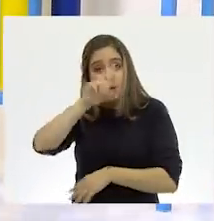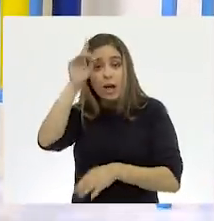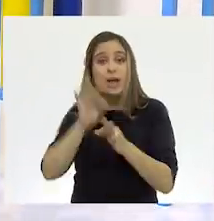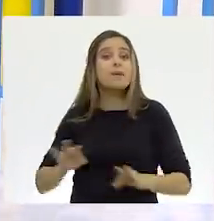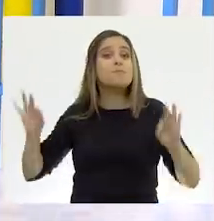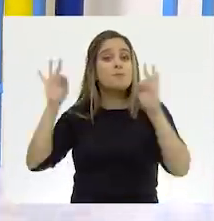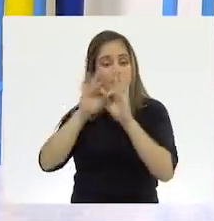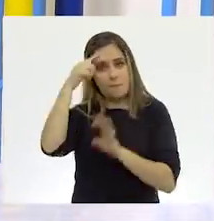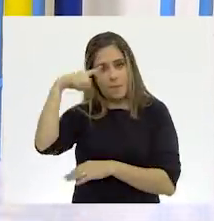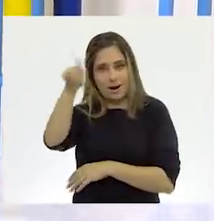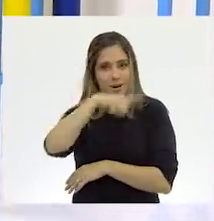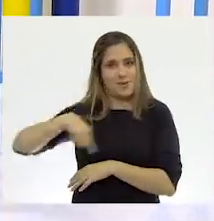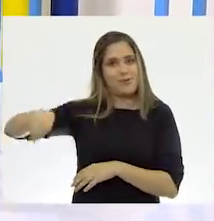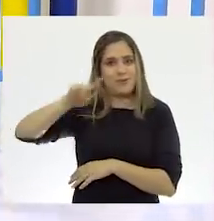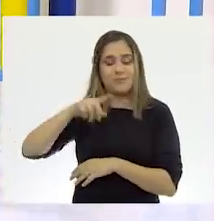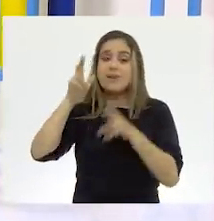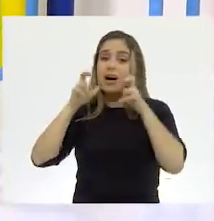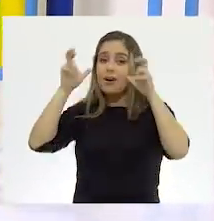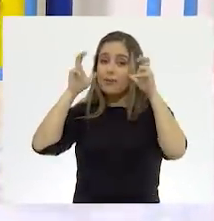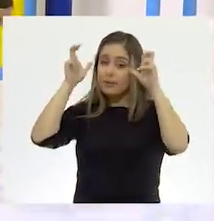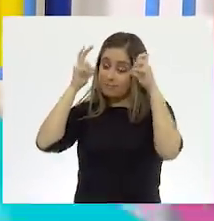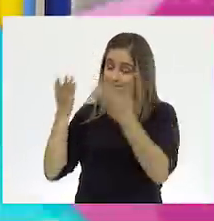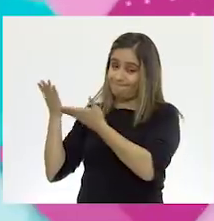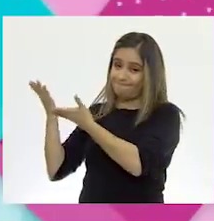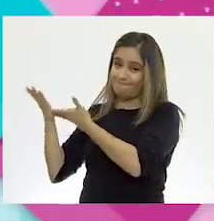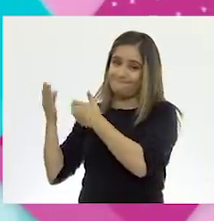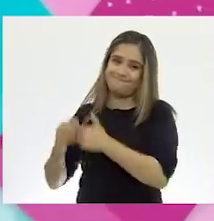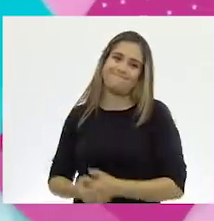todos nosotros. ¡Ajo Listo! ¡Te toca!